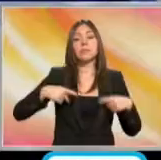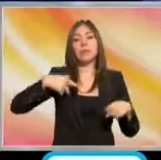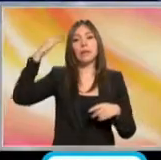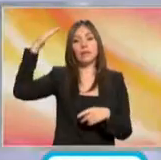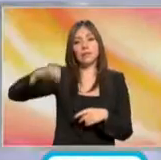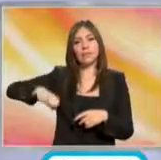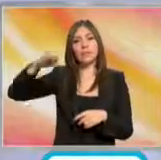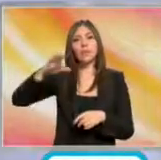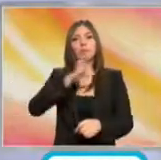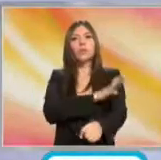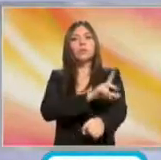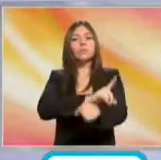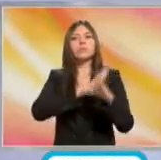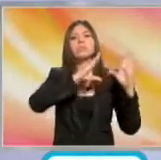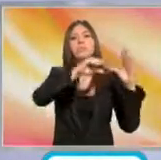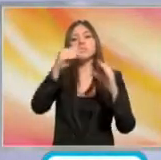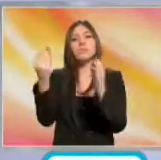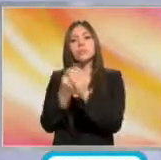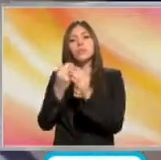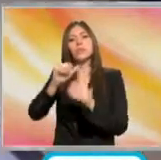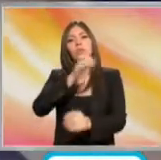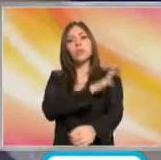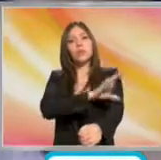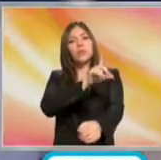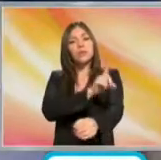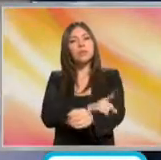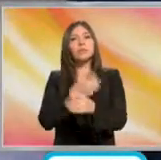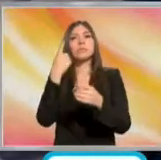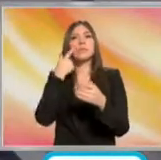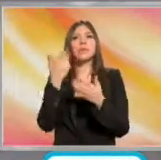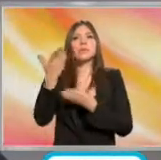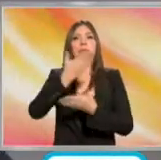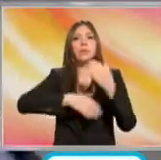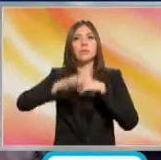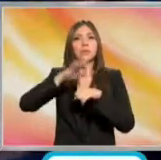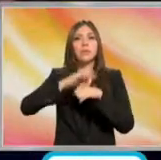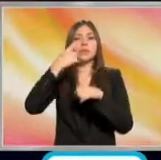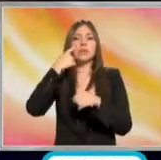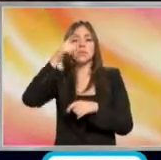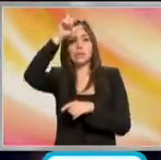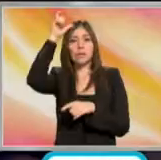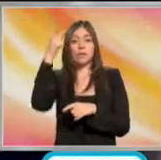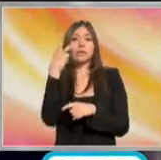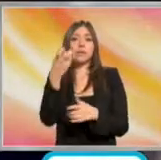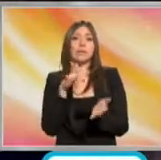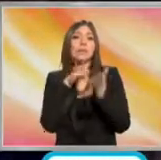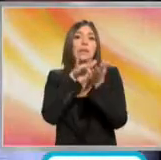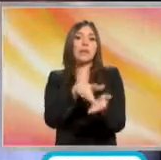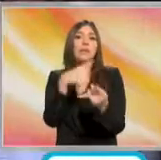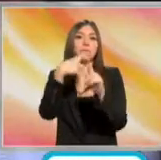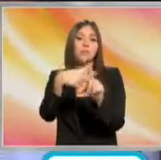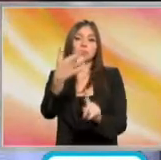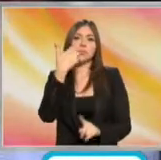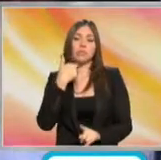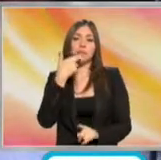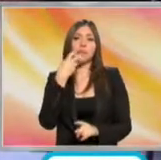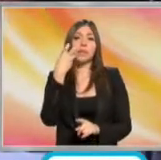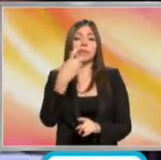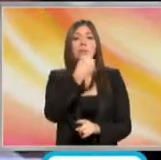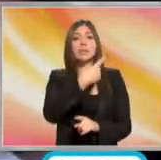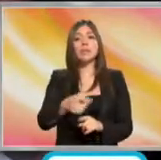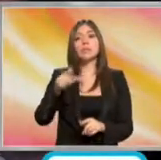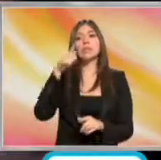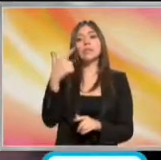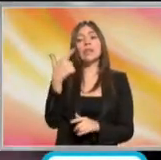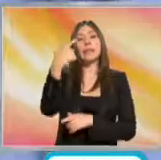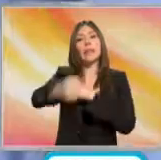la coordinación de servicios médicos y de enfermería y la coordinación de socorros conforman el cuerpo de la Cruz Roja, que a sus